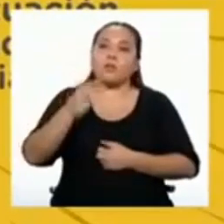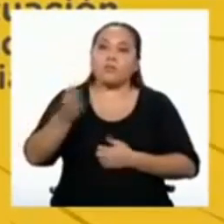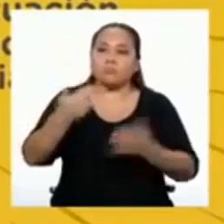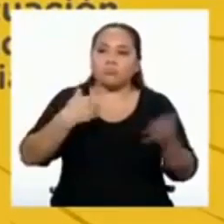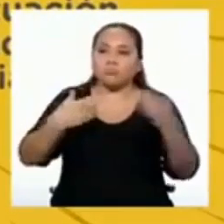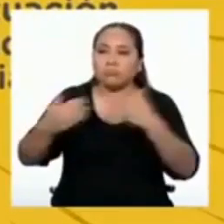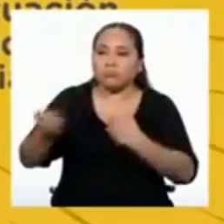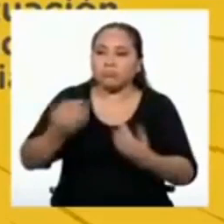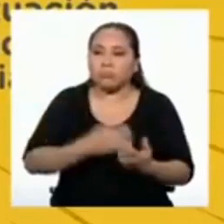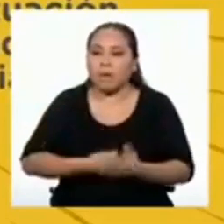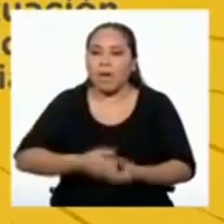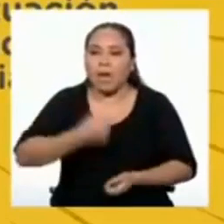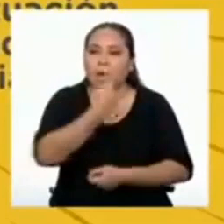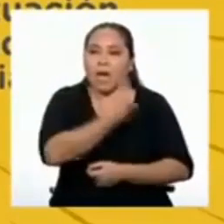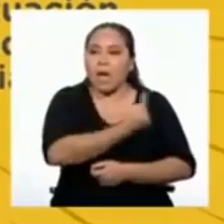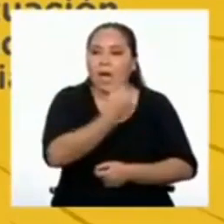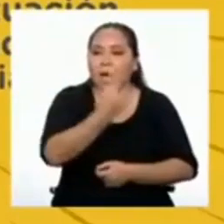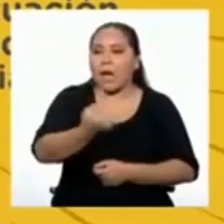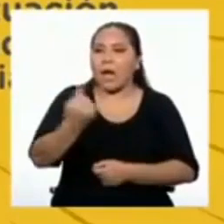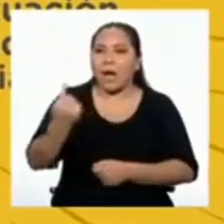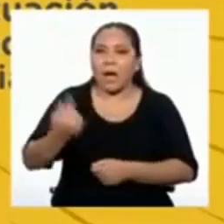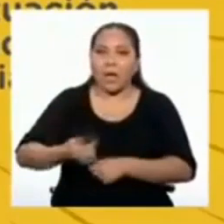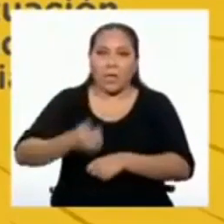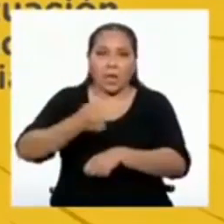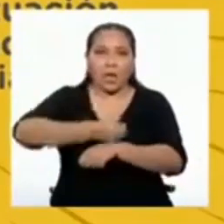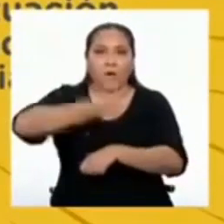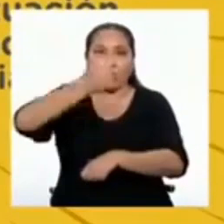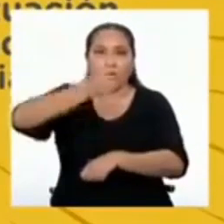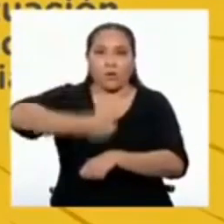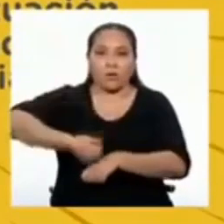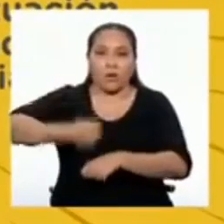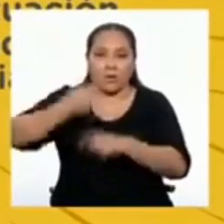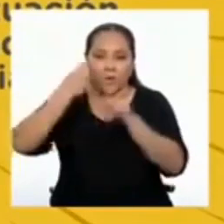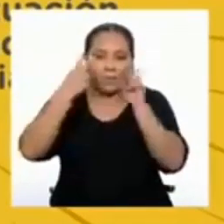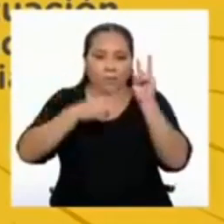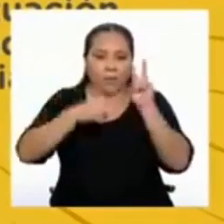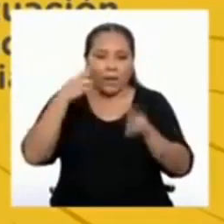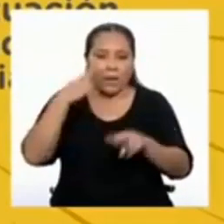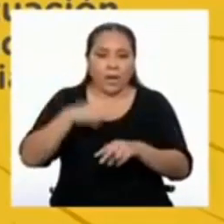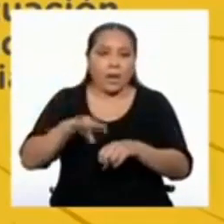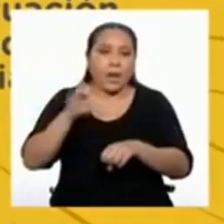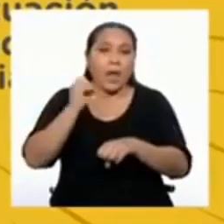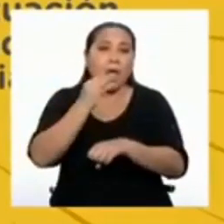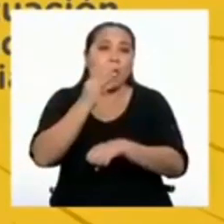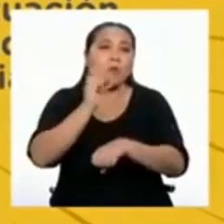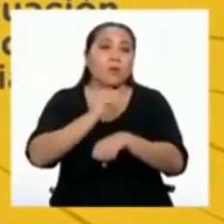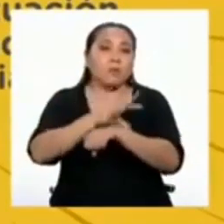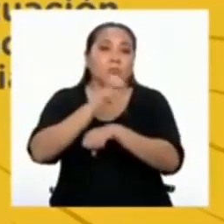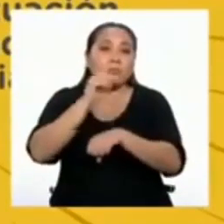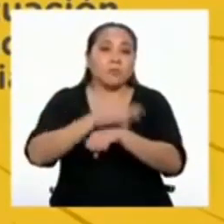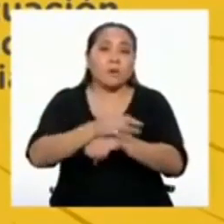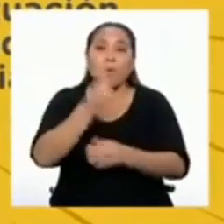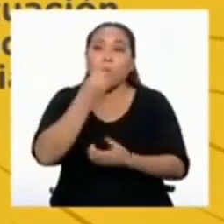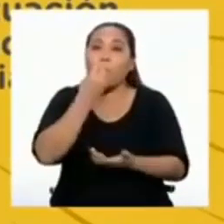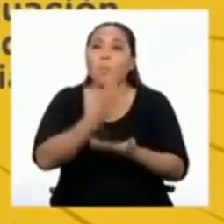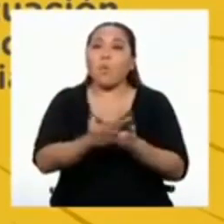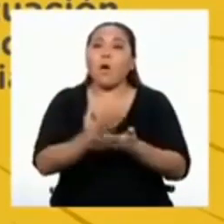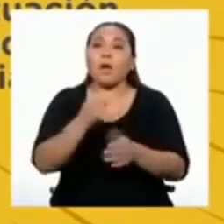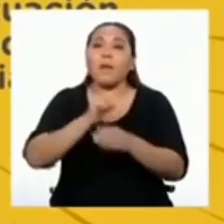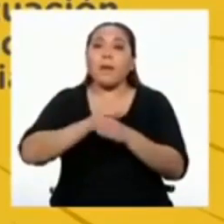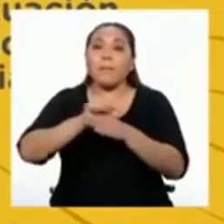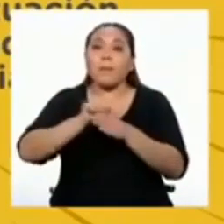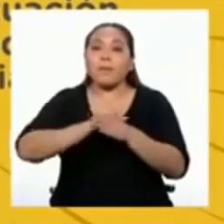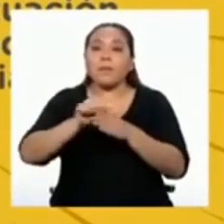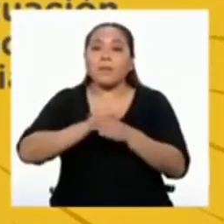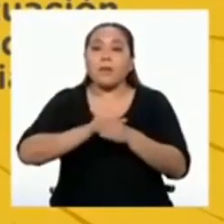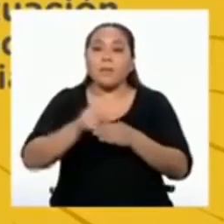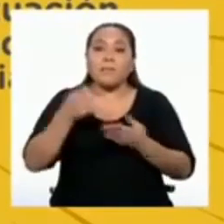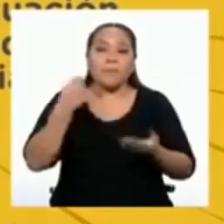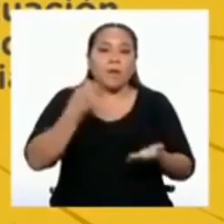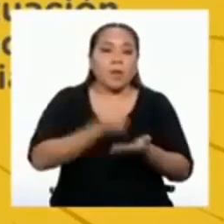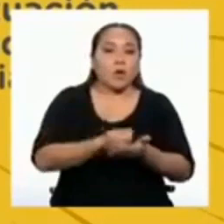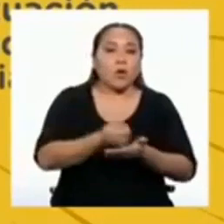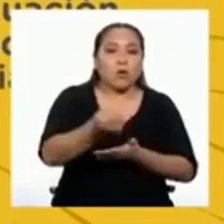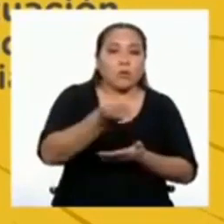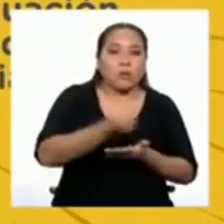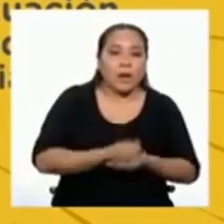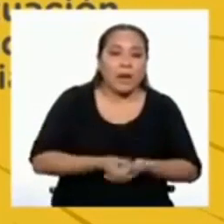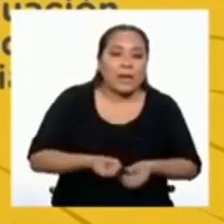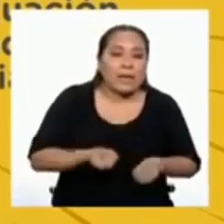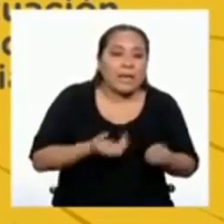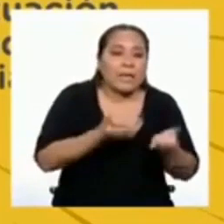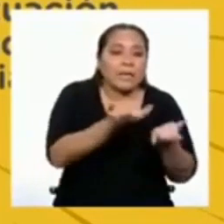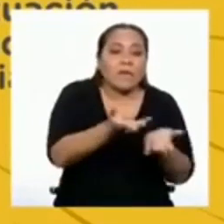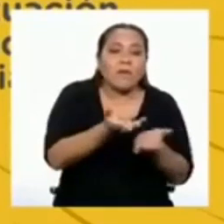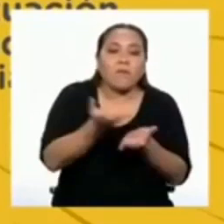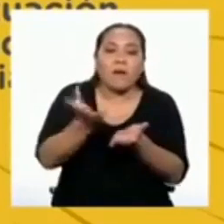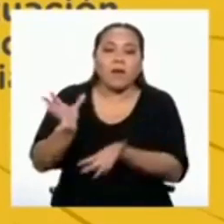de los gobiernos locales a observar una serie de obligaciones, recomendaciones y buenas prácticas para la contratación y distribución de